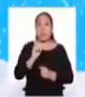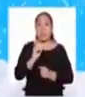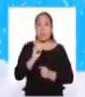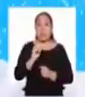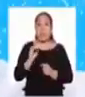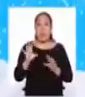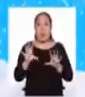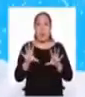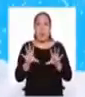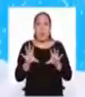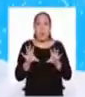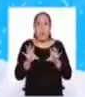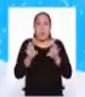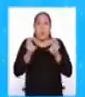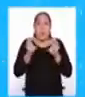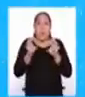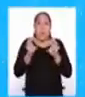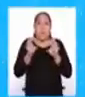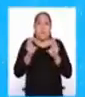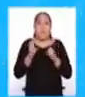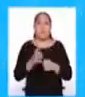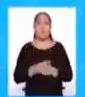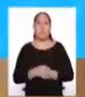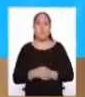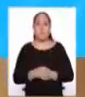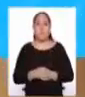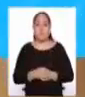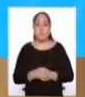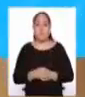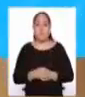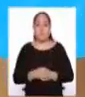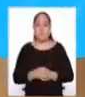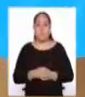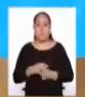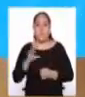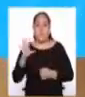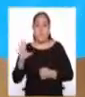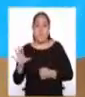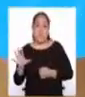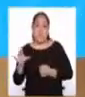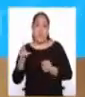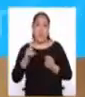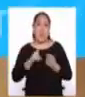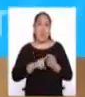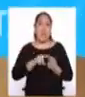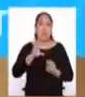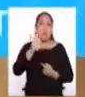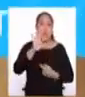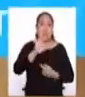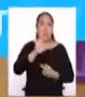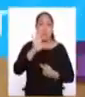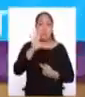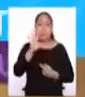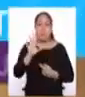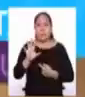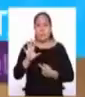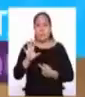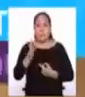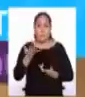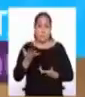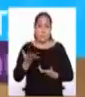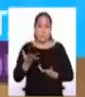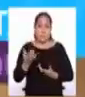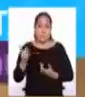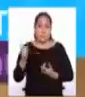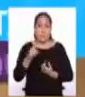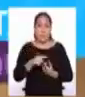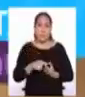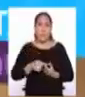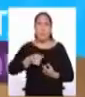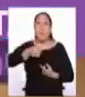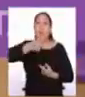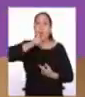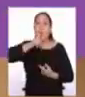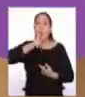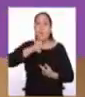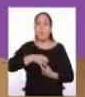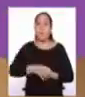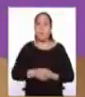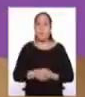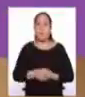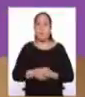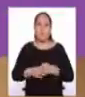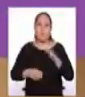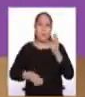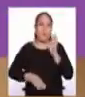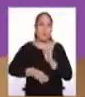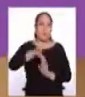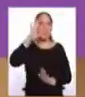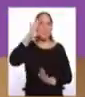para estar en forma de hielo, entre 5 a 95 grados Celsius para encontrarse en estado líquido y a